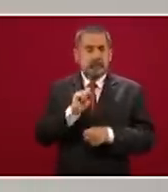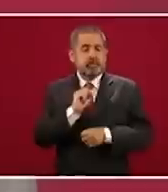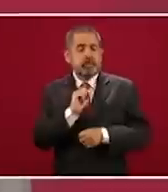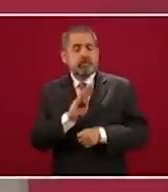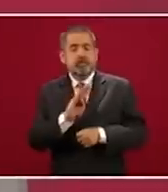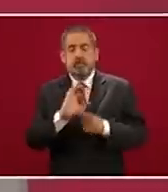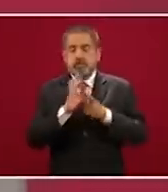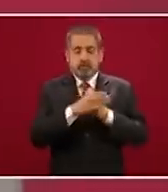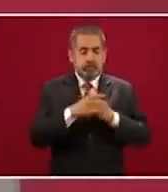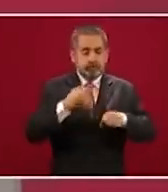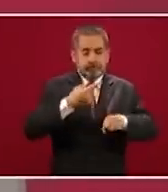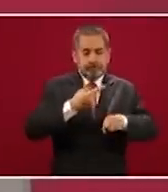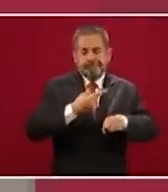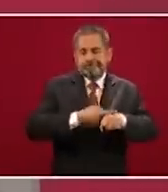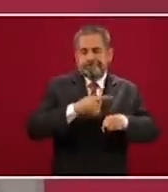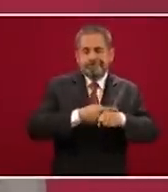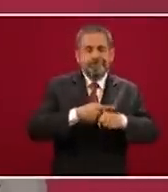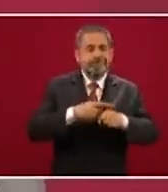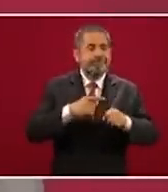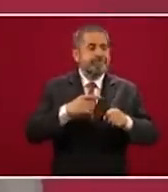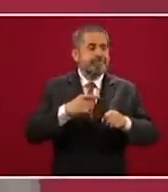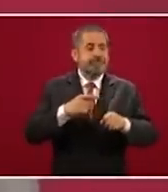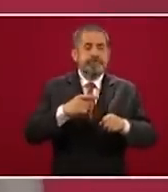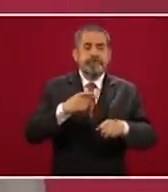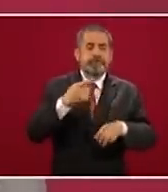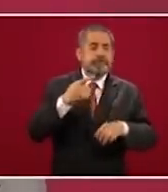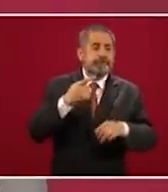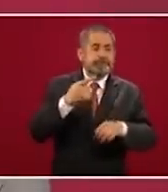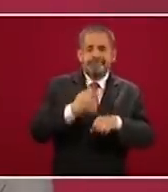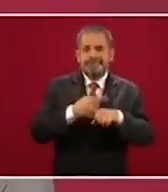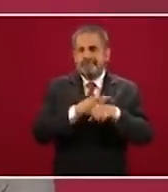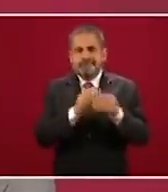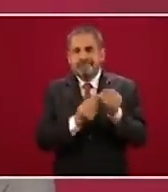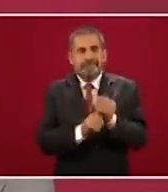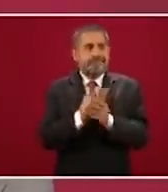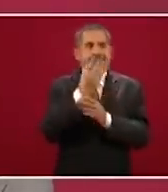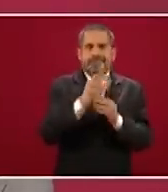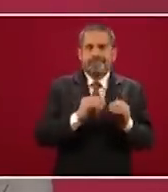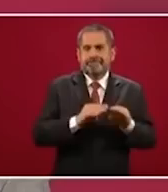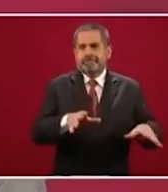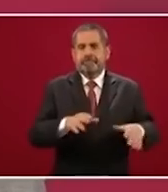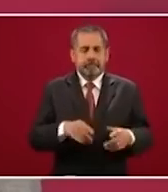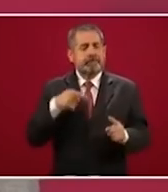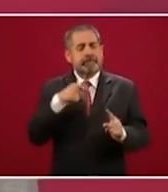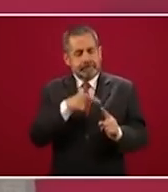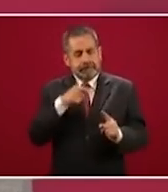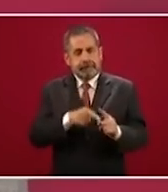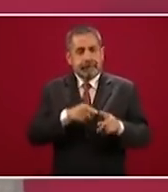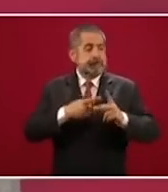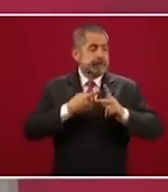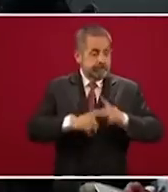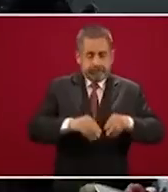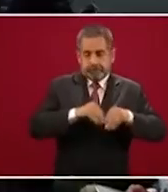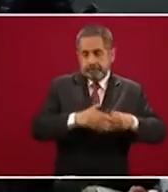técnico de enfermedades emergentes. Este instrumento de coordinación fue el que pusimos en marcha desde el inicio,